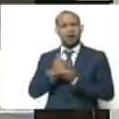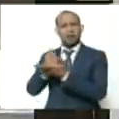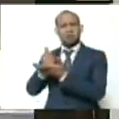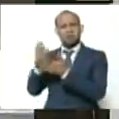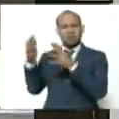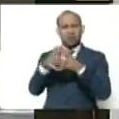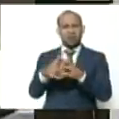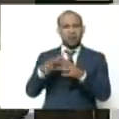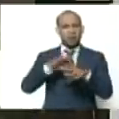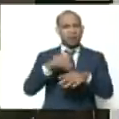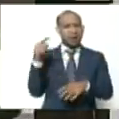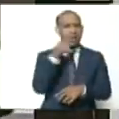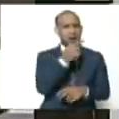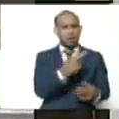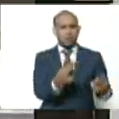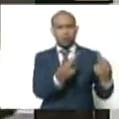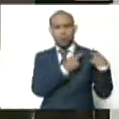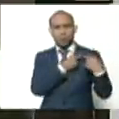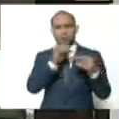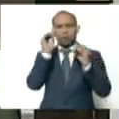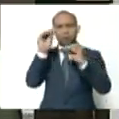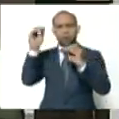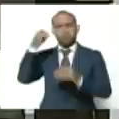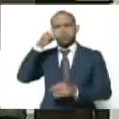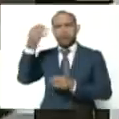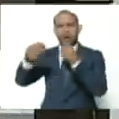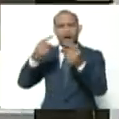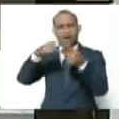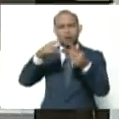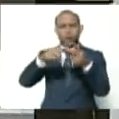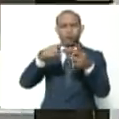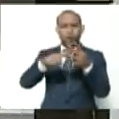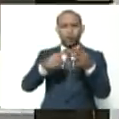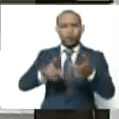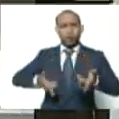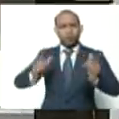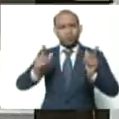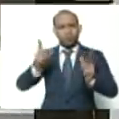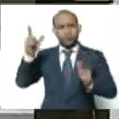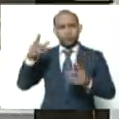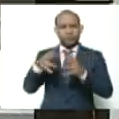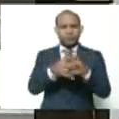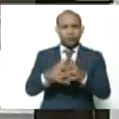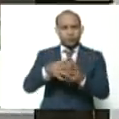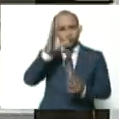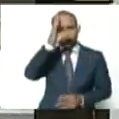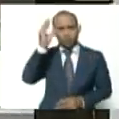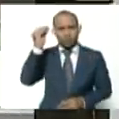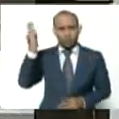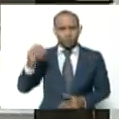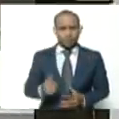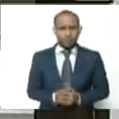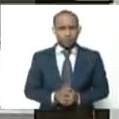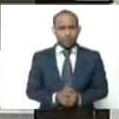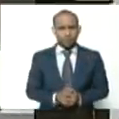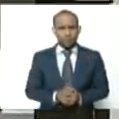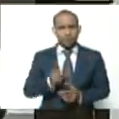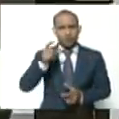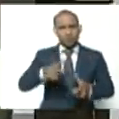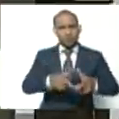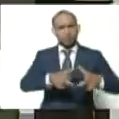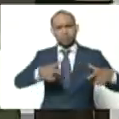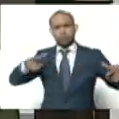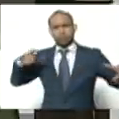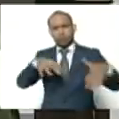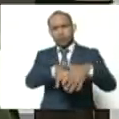quienes llamaron y propiciaron esas sanciones criminales. A pesar de los vendepatria, la inmensa mayoría del pueblo